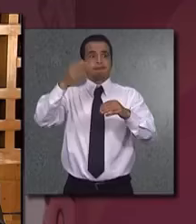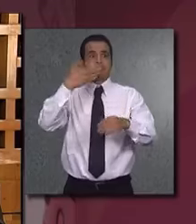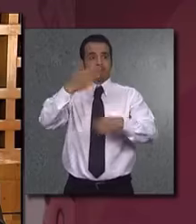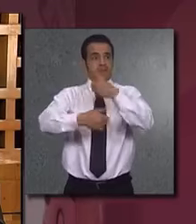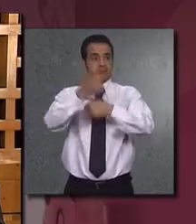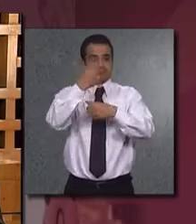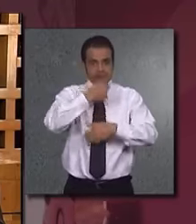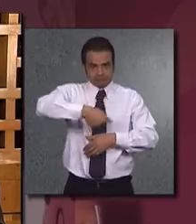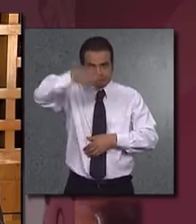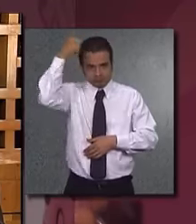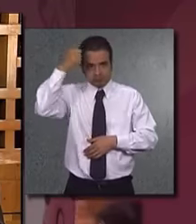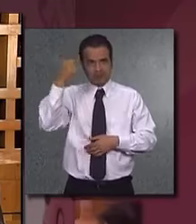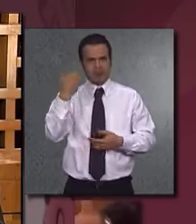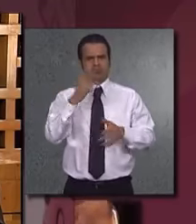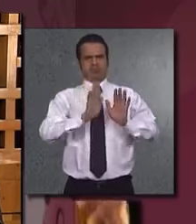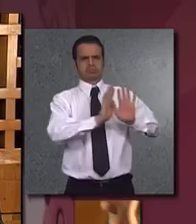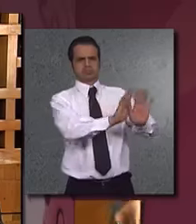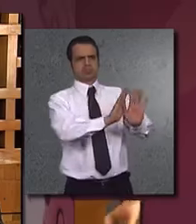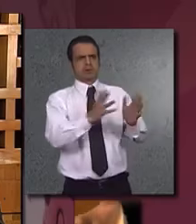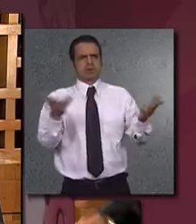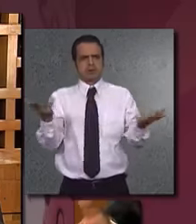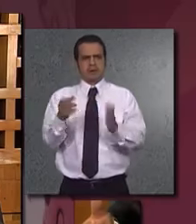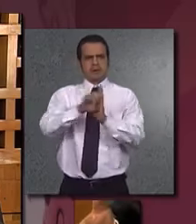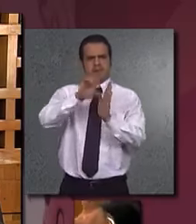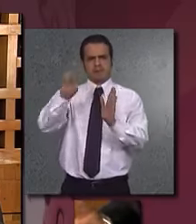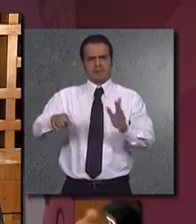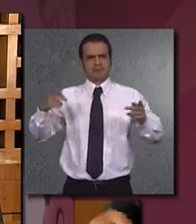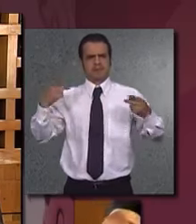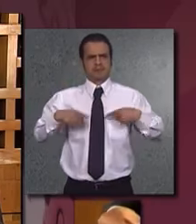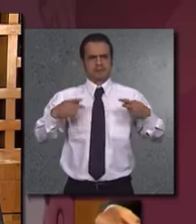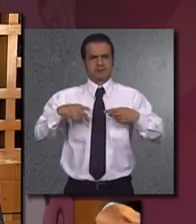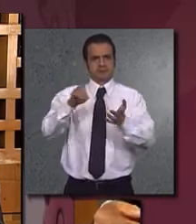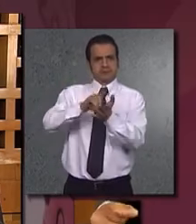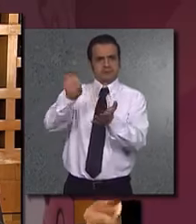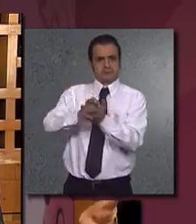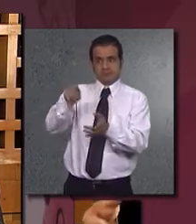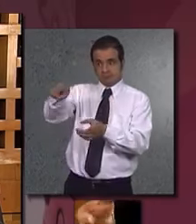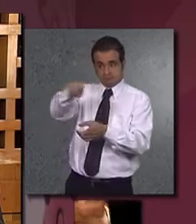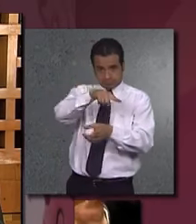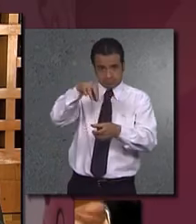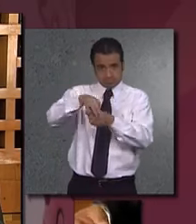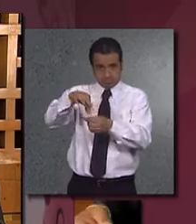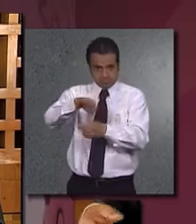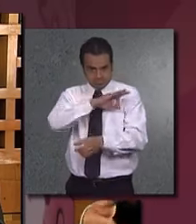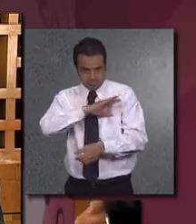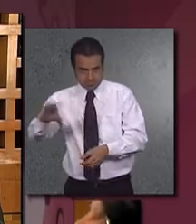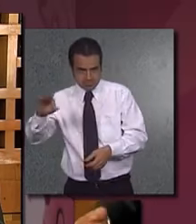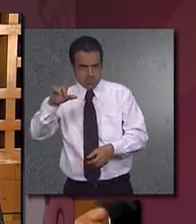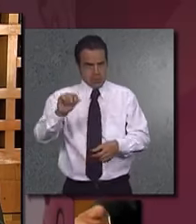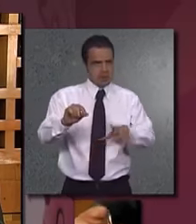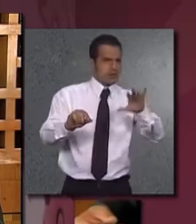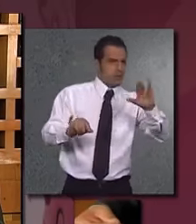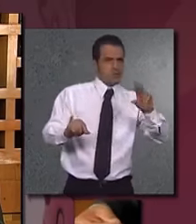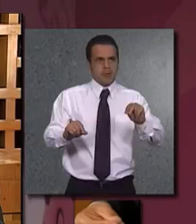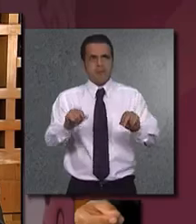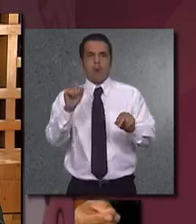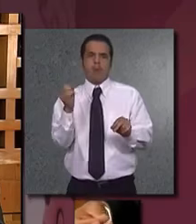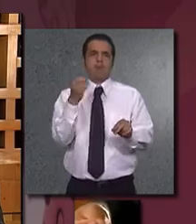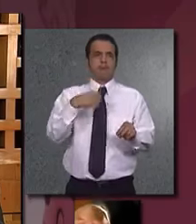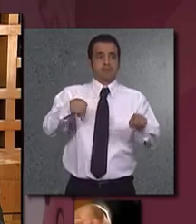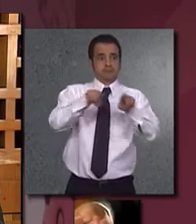social. Hay la pregunta frecuente, por ejemplo, ¿las personas con discapacidad deberían de votar o no? O la